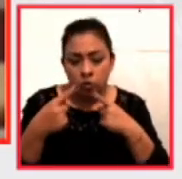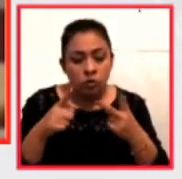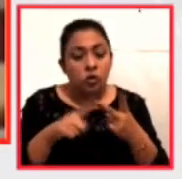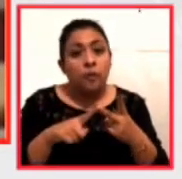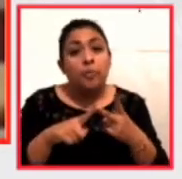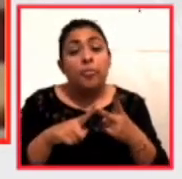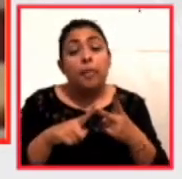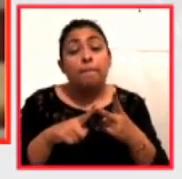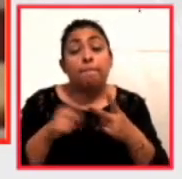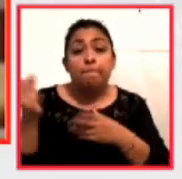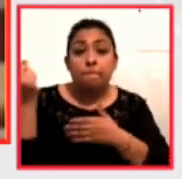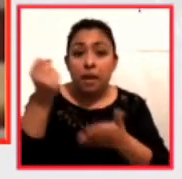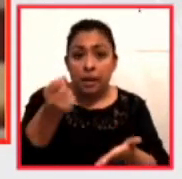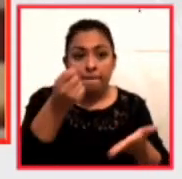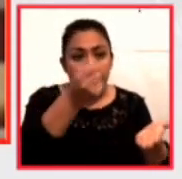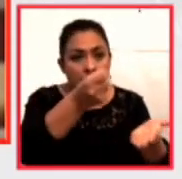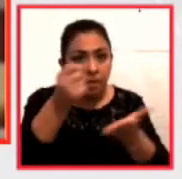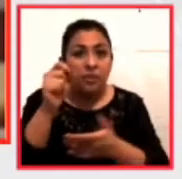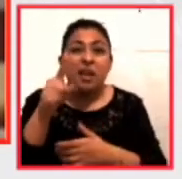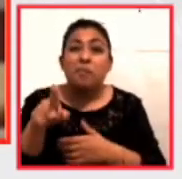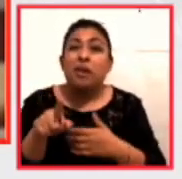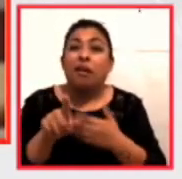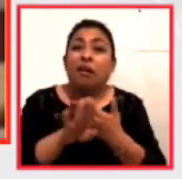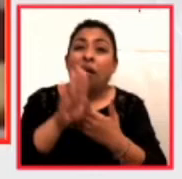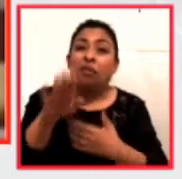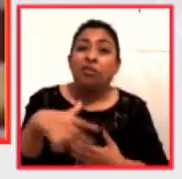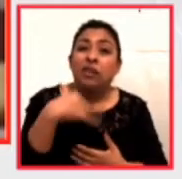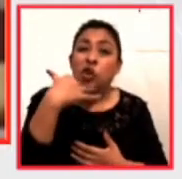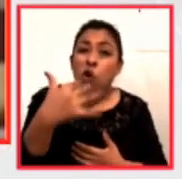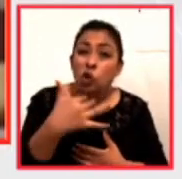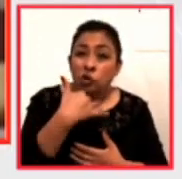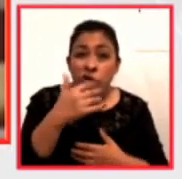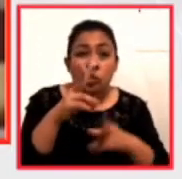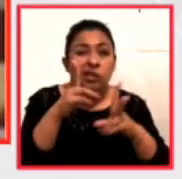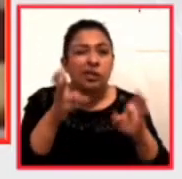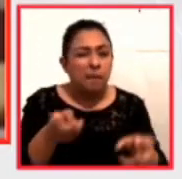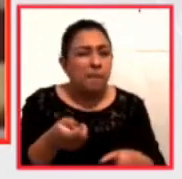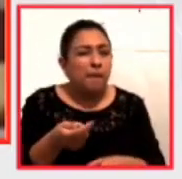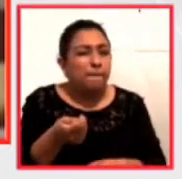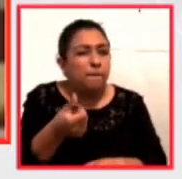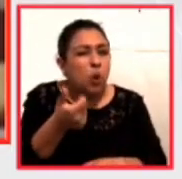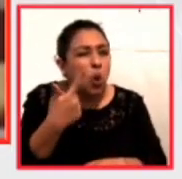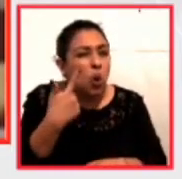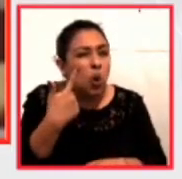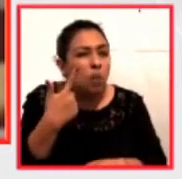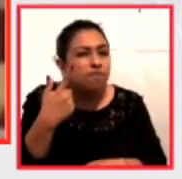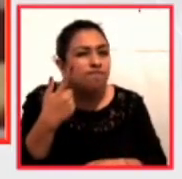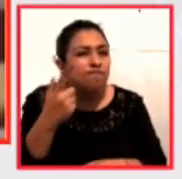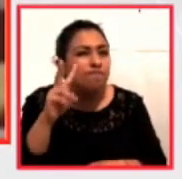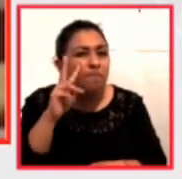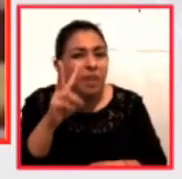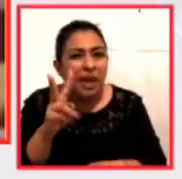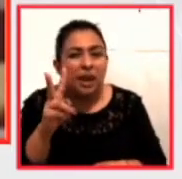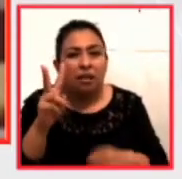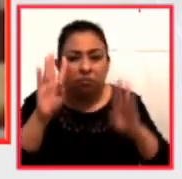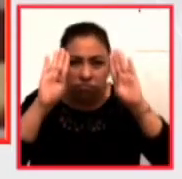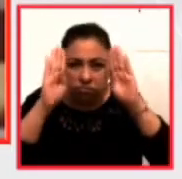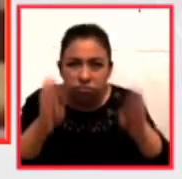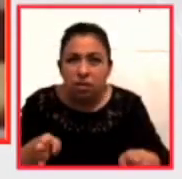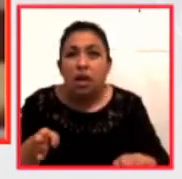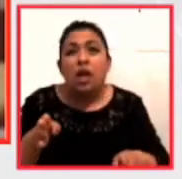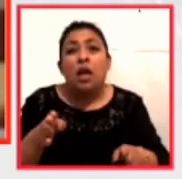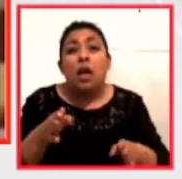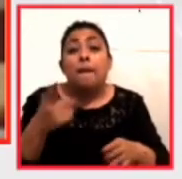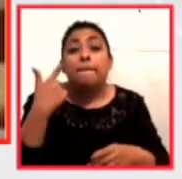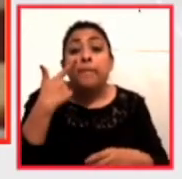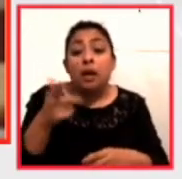inversión, pero también temas de anticorrupción, que son temas que eran poco comunes en los tratados comerciales. La capacidad de que nosotros